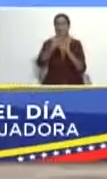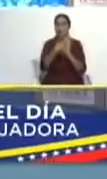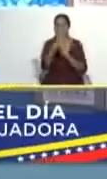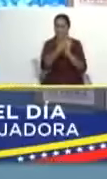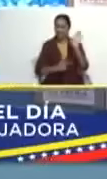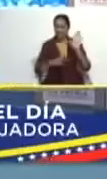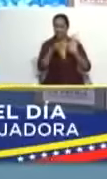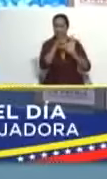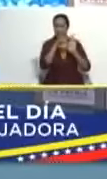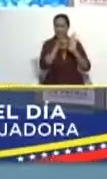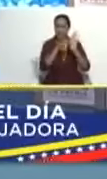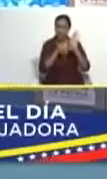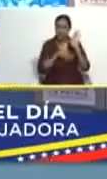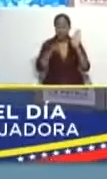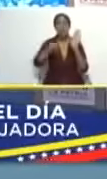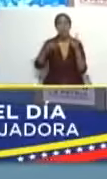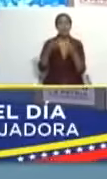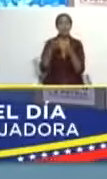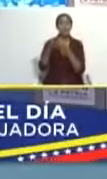Caracas.